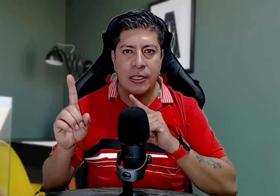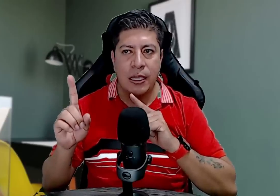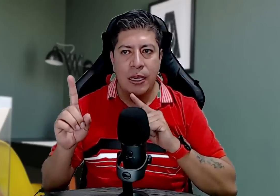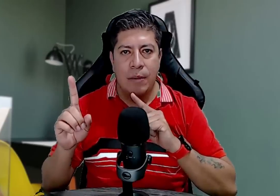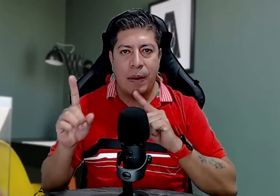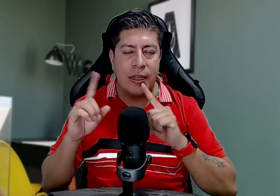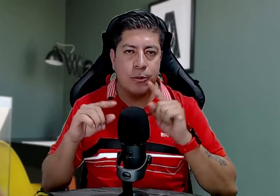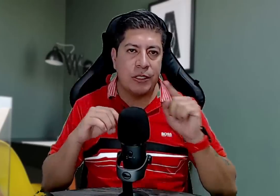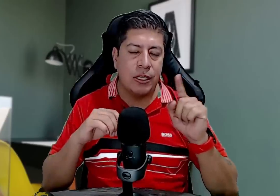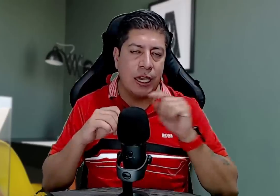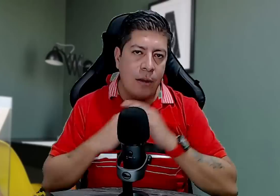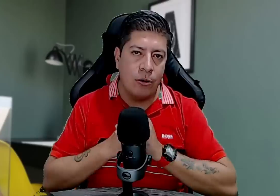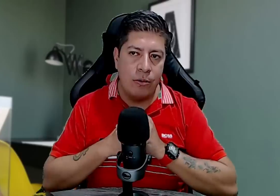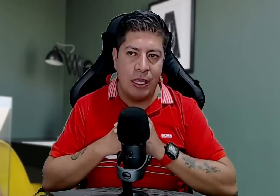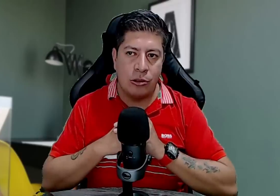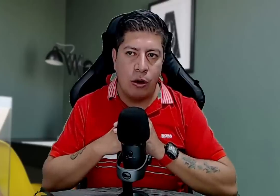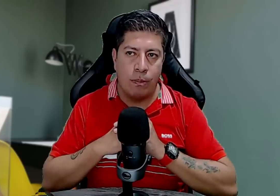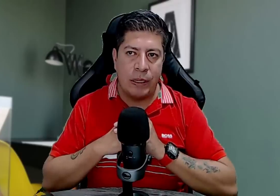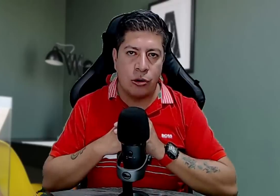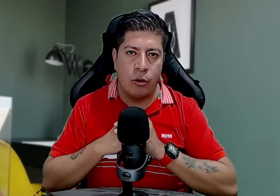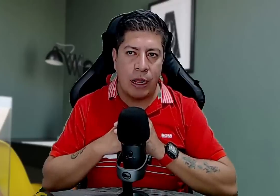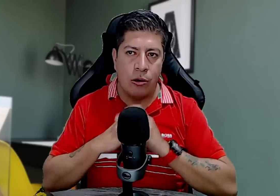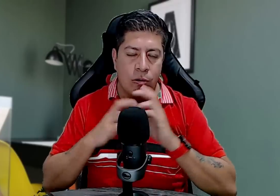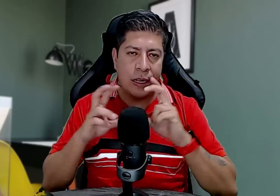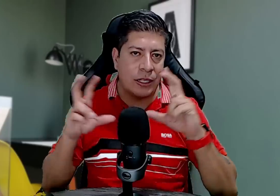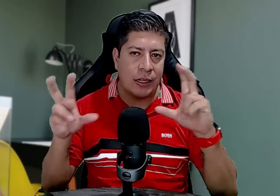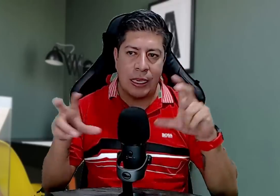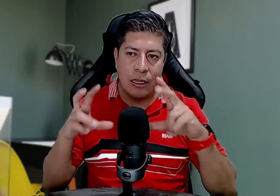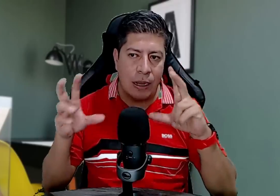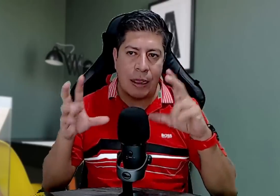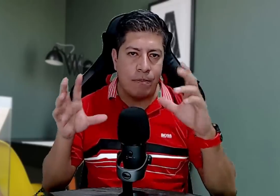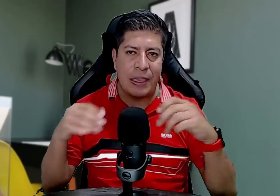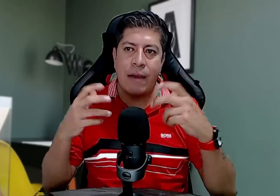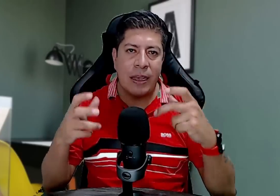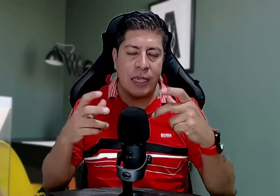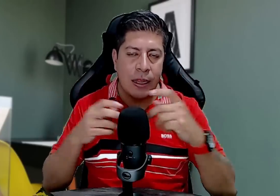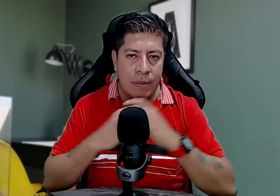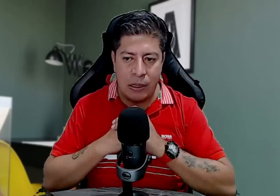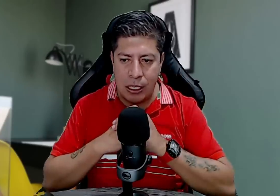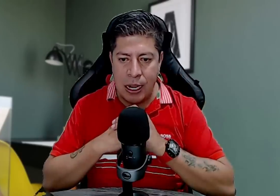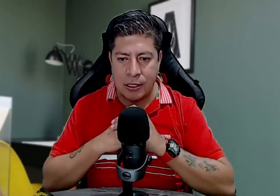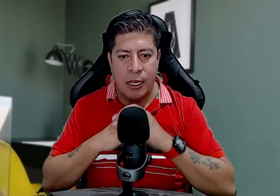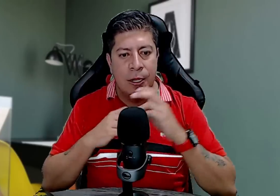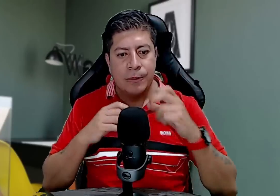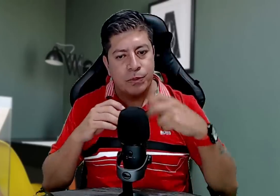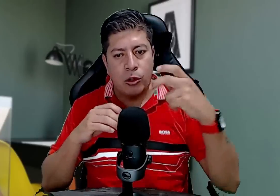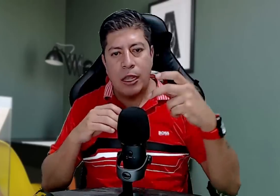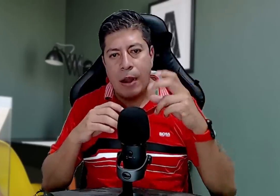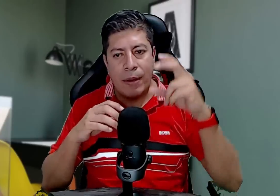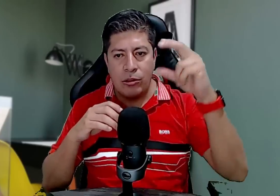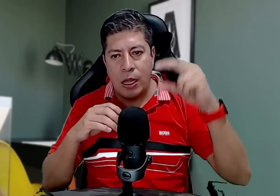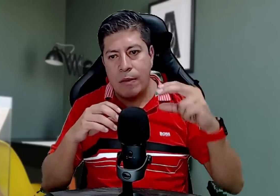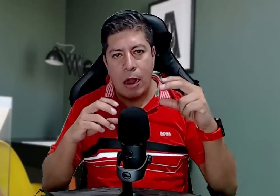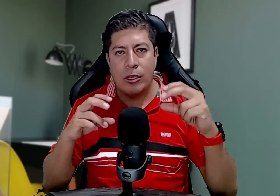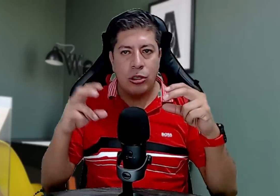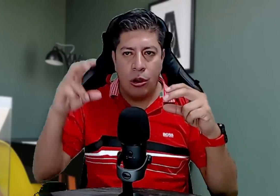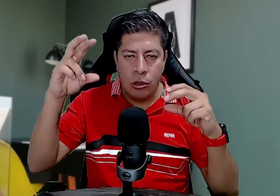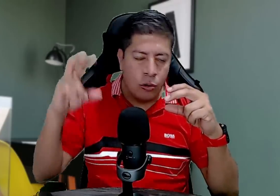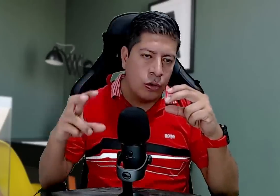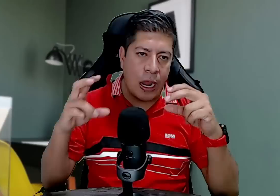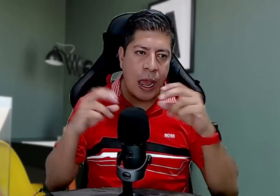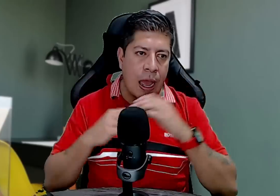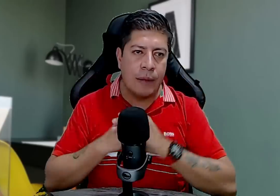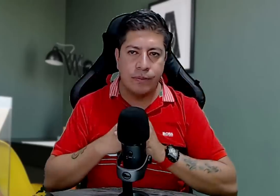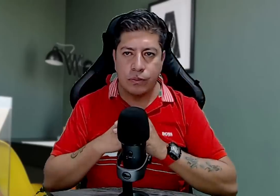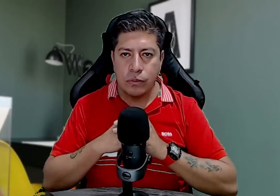2006 para desprestigiar el movimiento de López Obrador una estrategia una campaña basada en mentiras donde hablaban de una devaluación